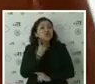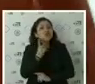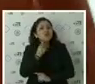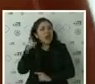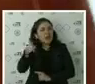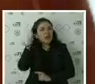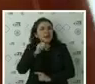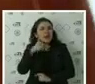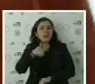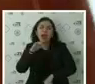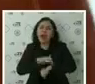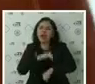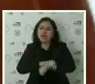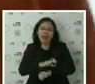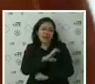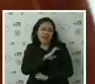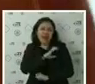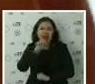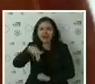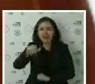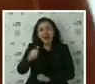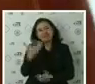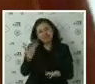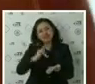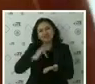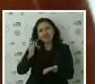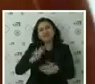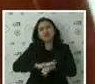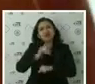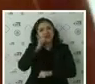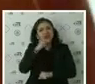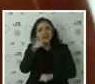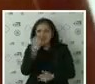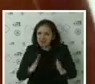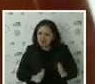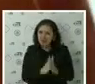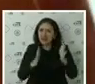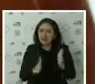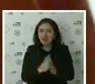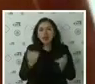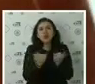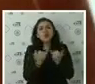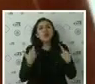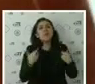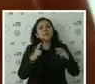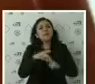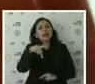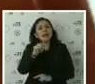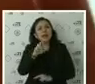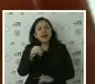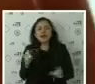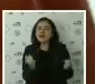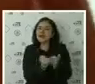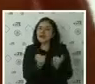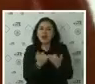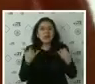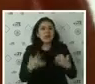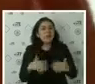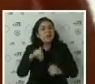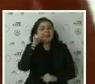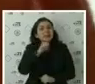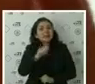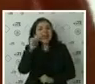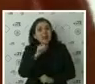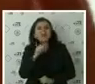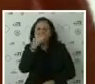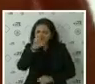siempre ha sido una amiga, mi querida Anita, muchas gracias por animarte a participar. La maestra Carla, ni se diga, la verdad es que